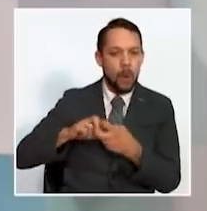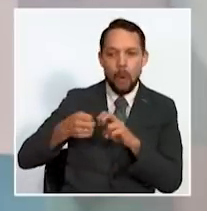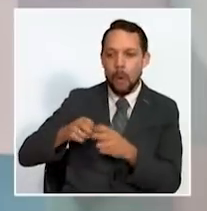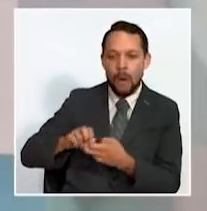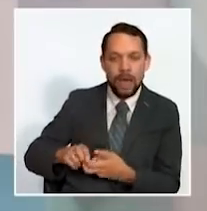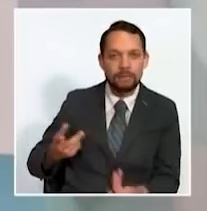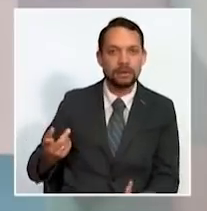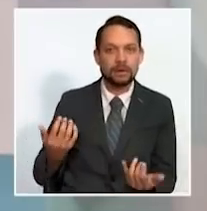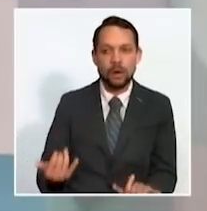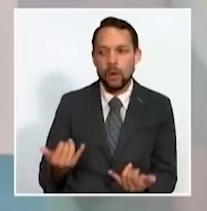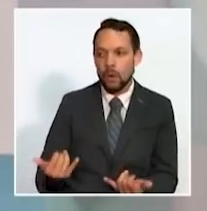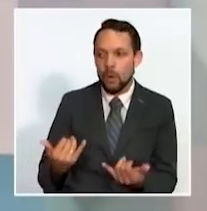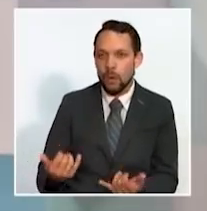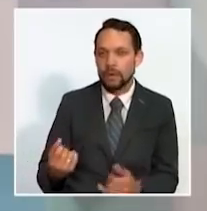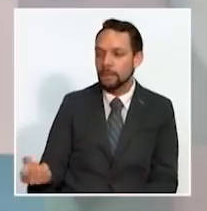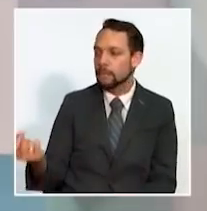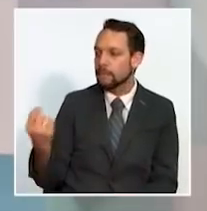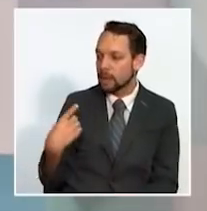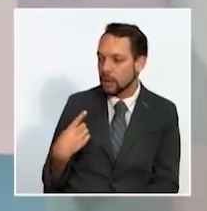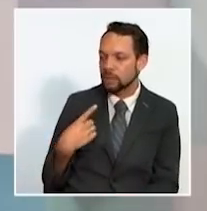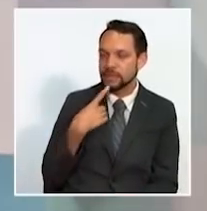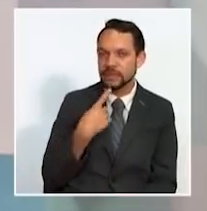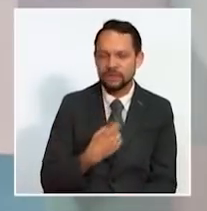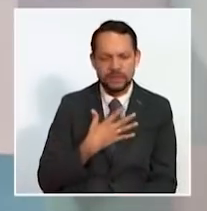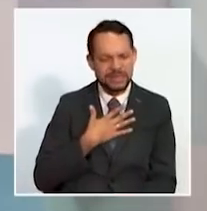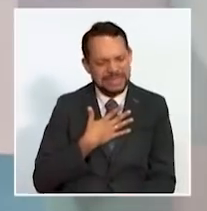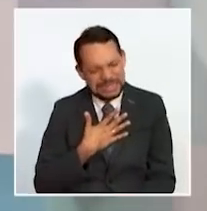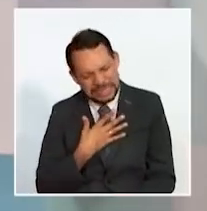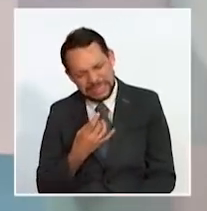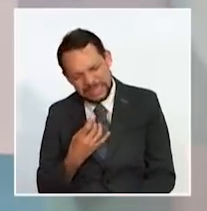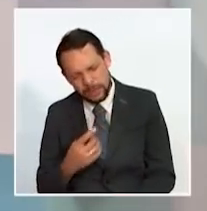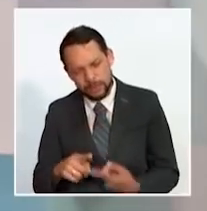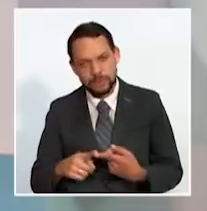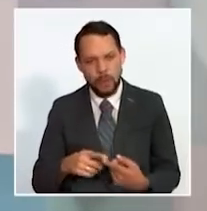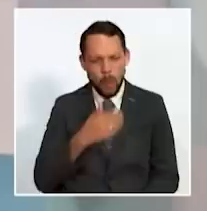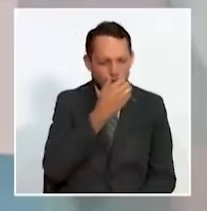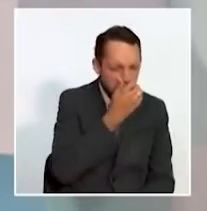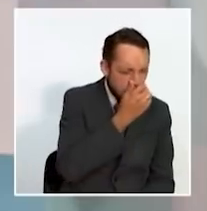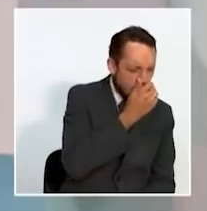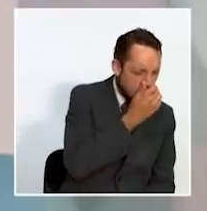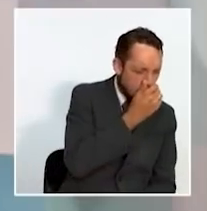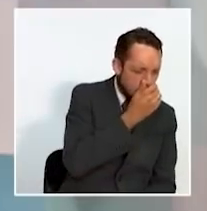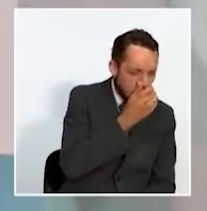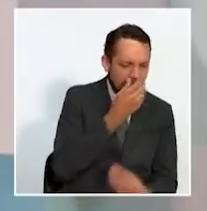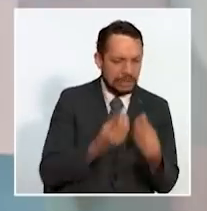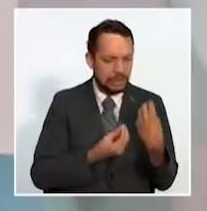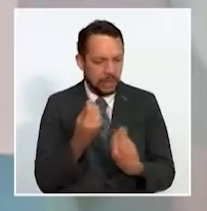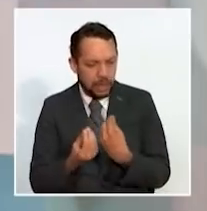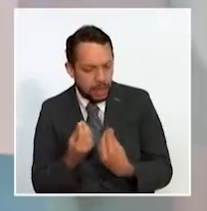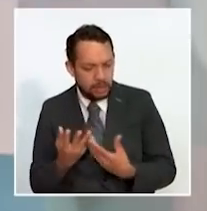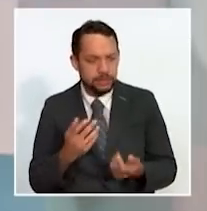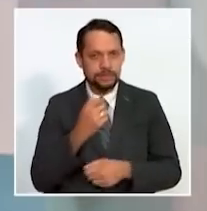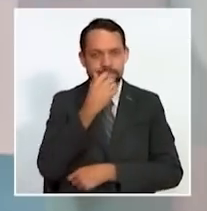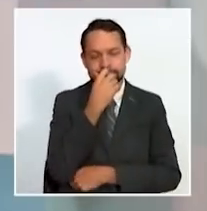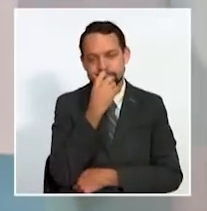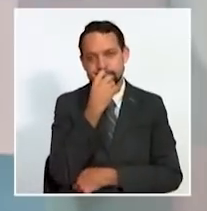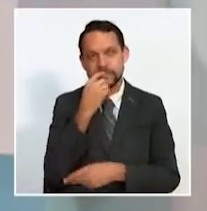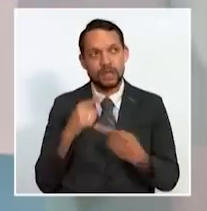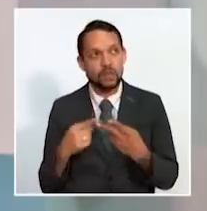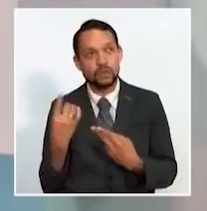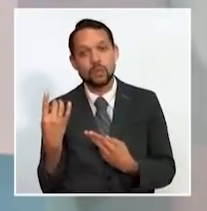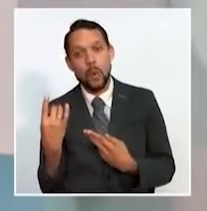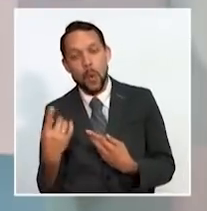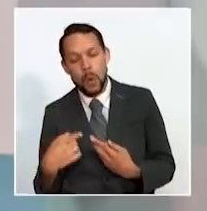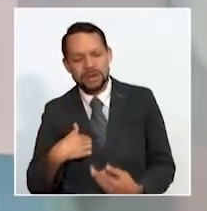nos preguntaba ahora que tiene mucho dolor en el pecho, tiene tos seca, ¿qué debo hacer gracias? El dolor es muy